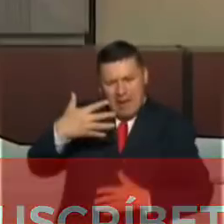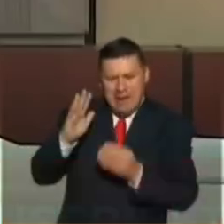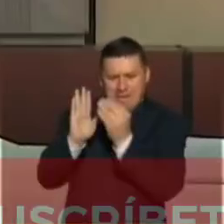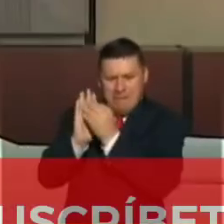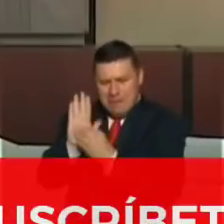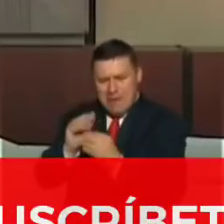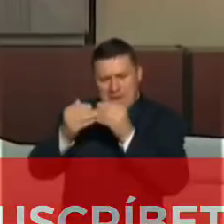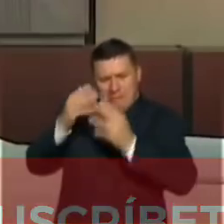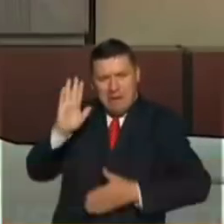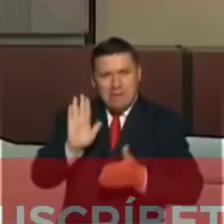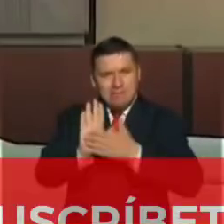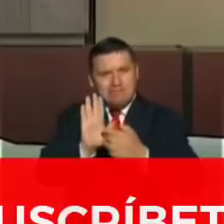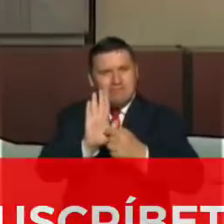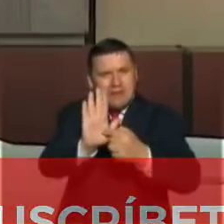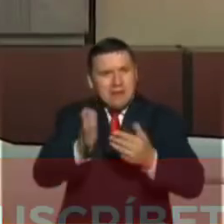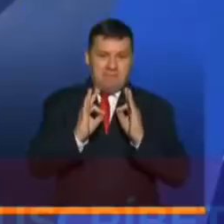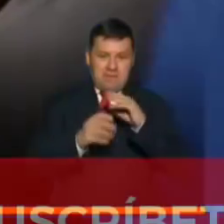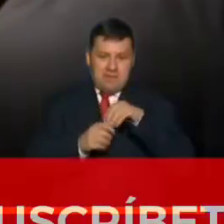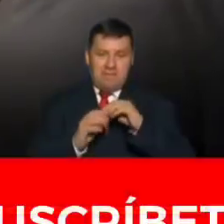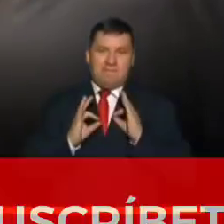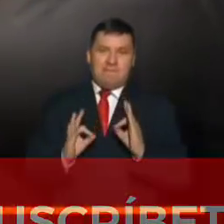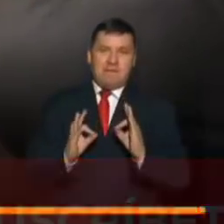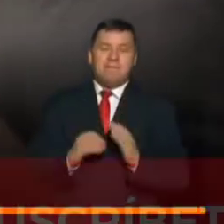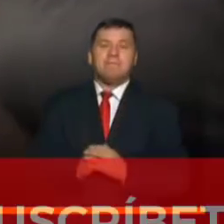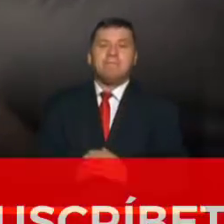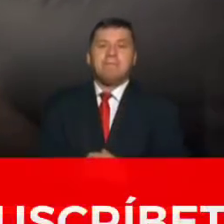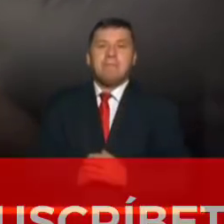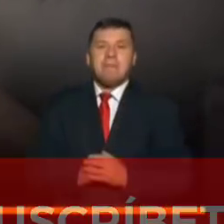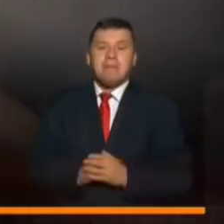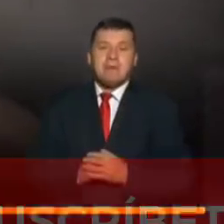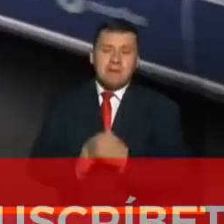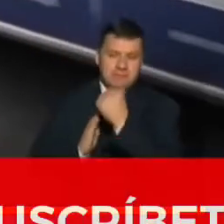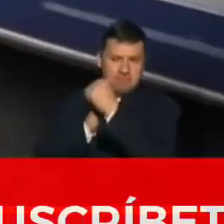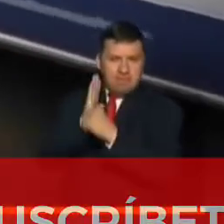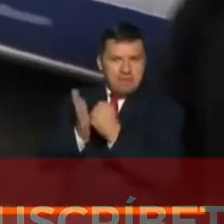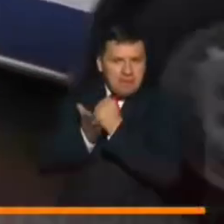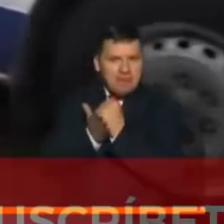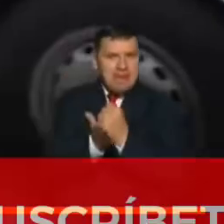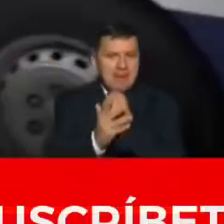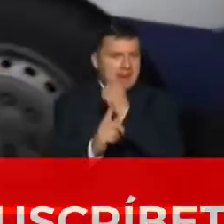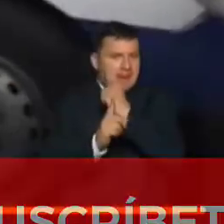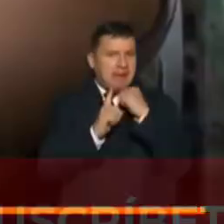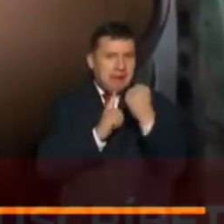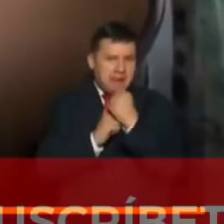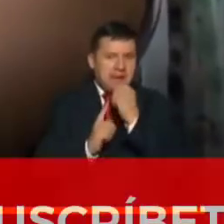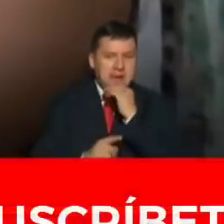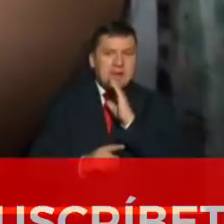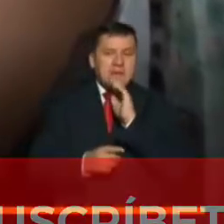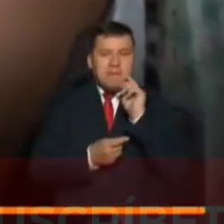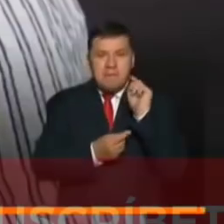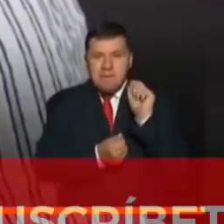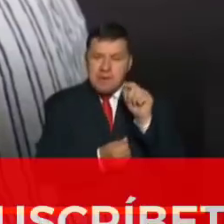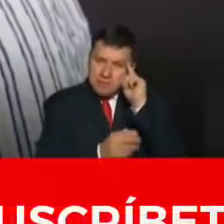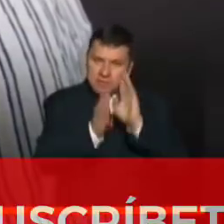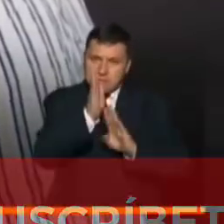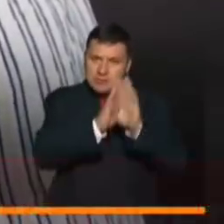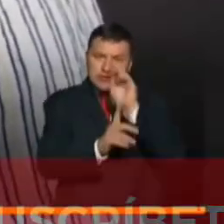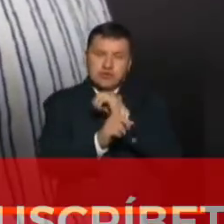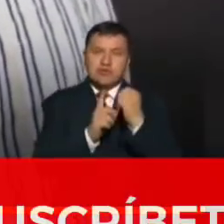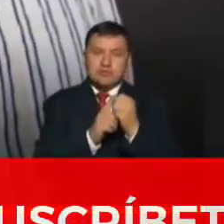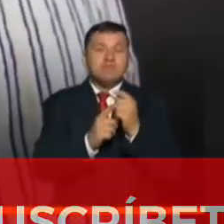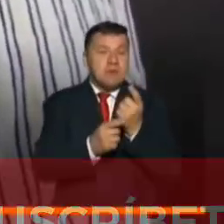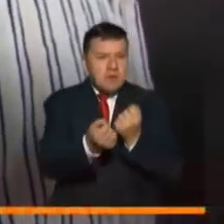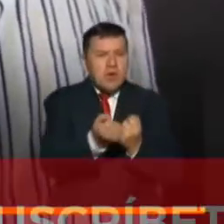muchísimos efectos derivados de la pandemia. Programas de ayudas sociales administrados por Prosperidad Social